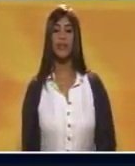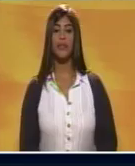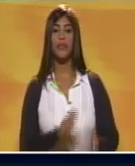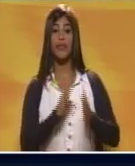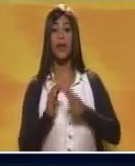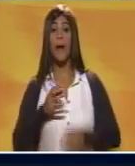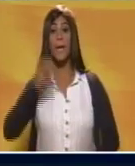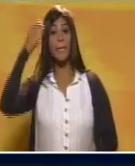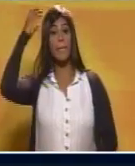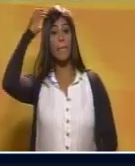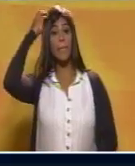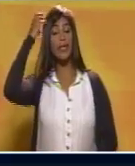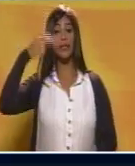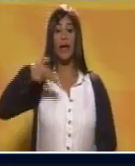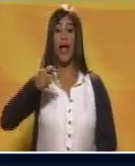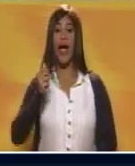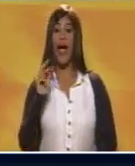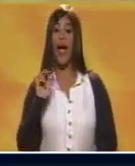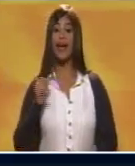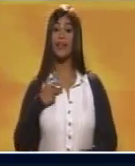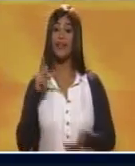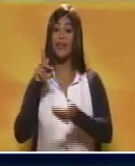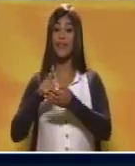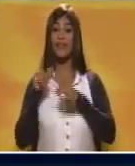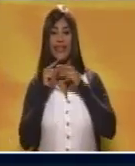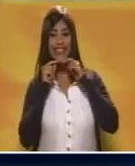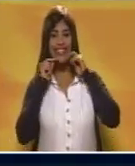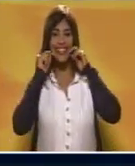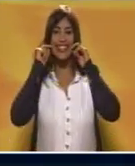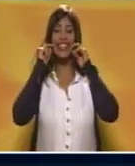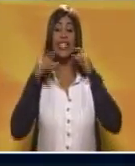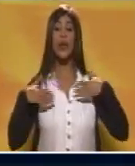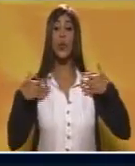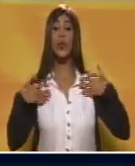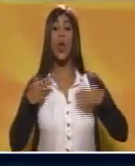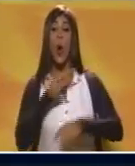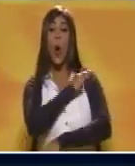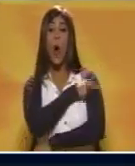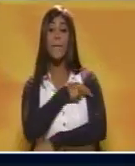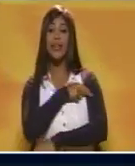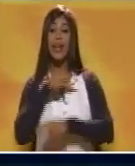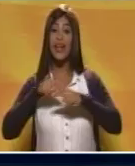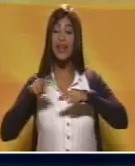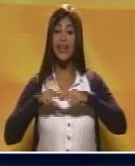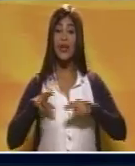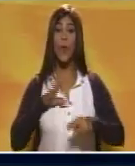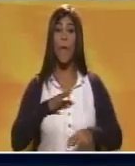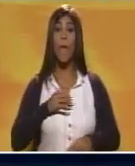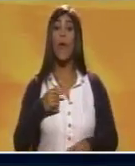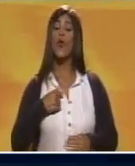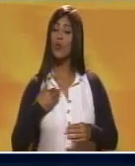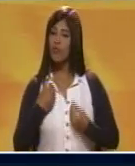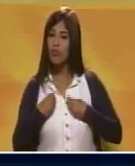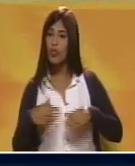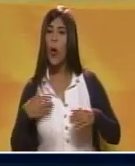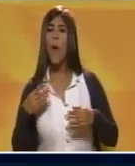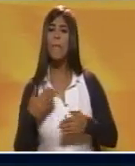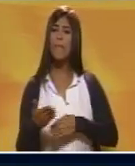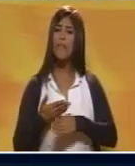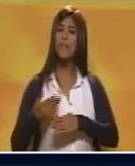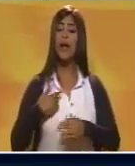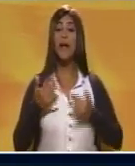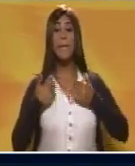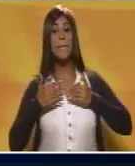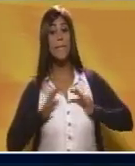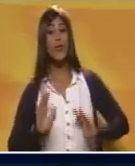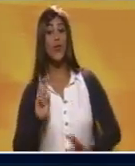Y el príncipe Harry apareció con una sonrisa imborrable en el Hospital Infantil de Oxford, donde tuvo un momento para hablar de